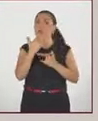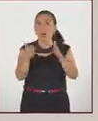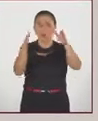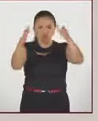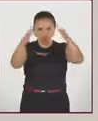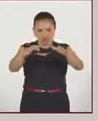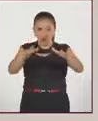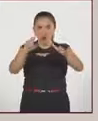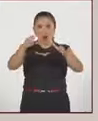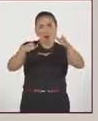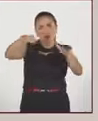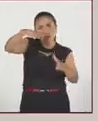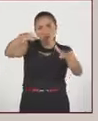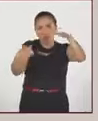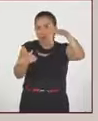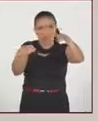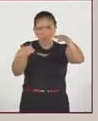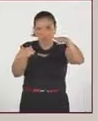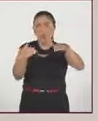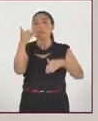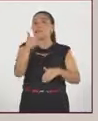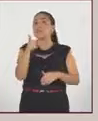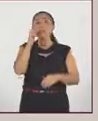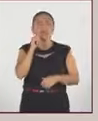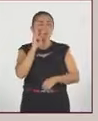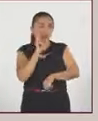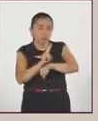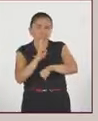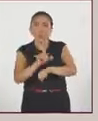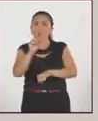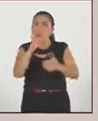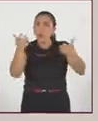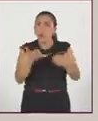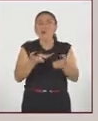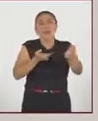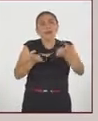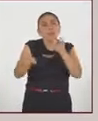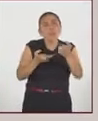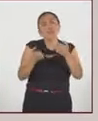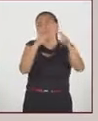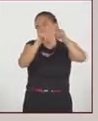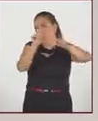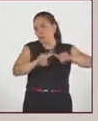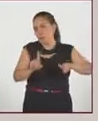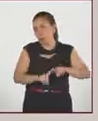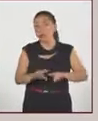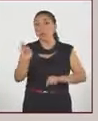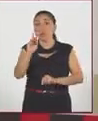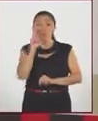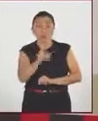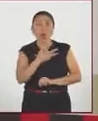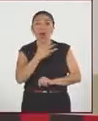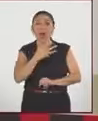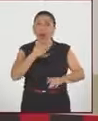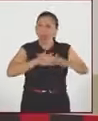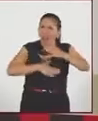y siempre participar en las actividades al realizar ciertos movimientos. Si hay presencia de fatiga inusual, también